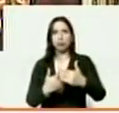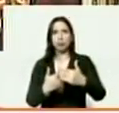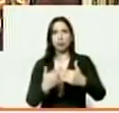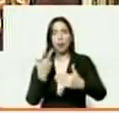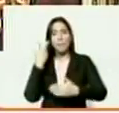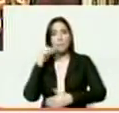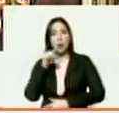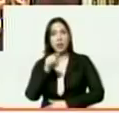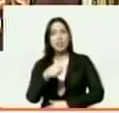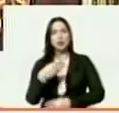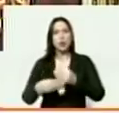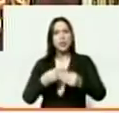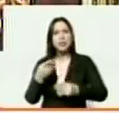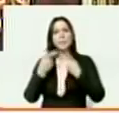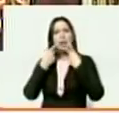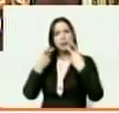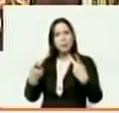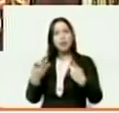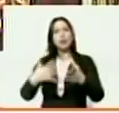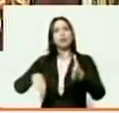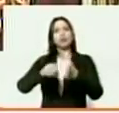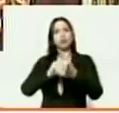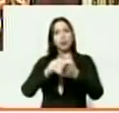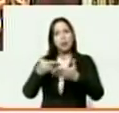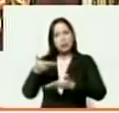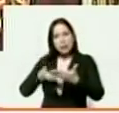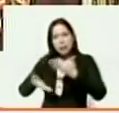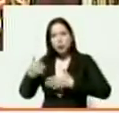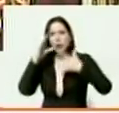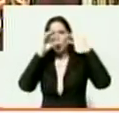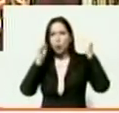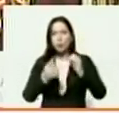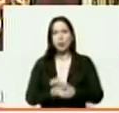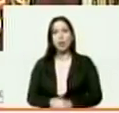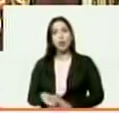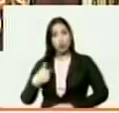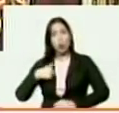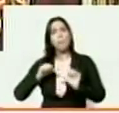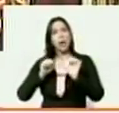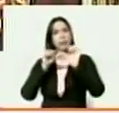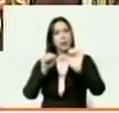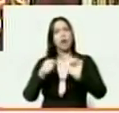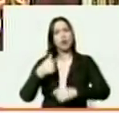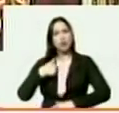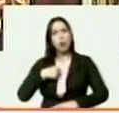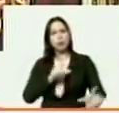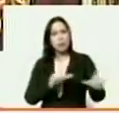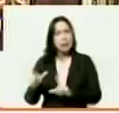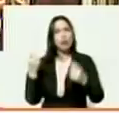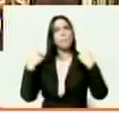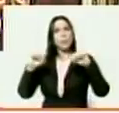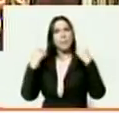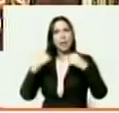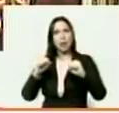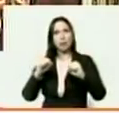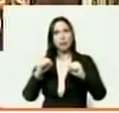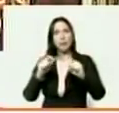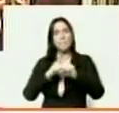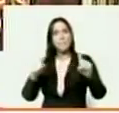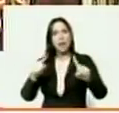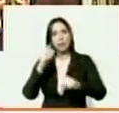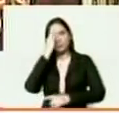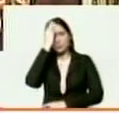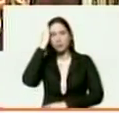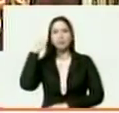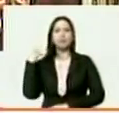el planteamiento de restablecer las relaciones consulares. Lo mantengo y estoy preparado para dar